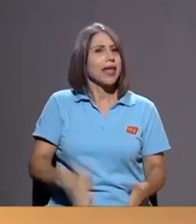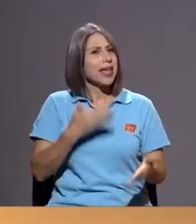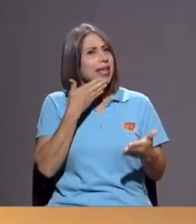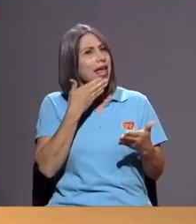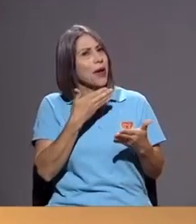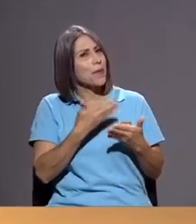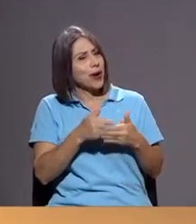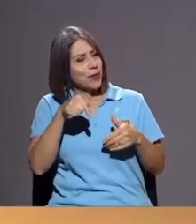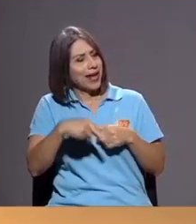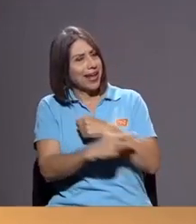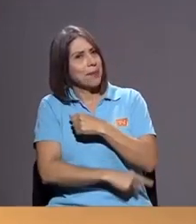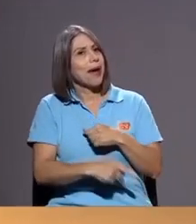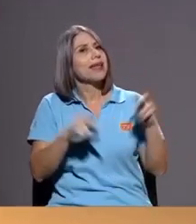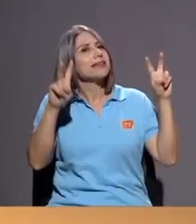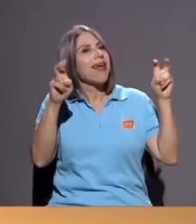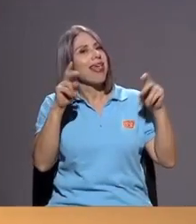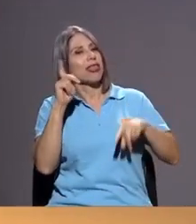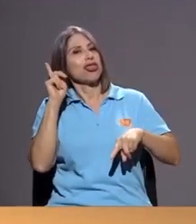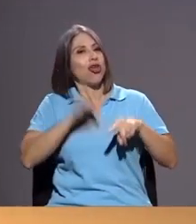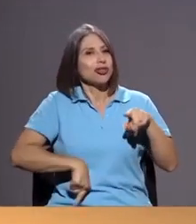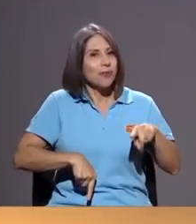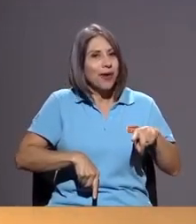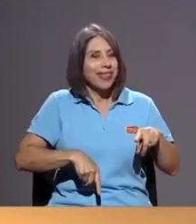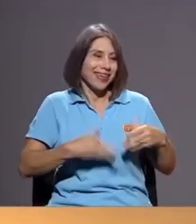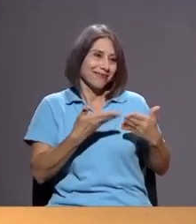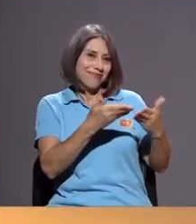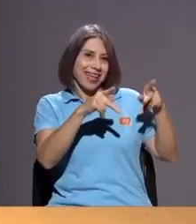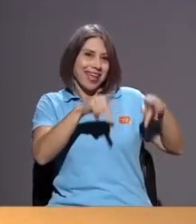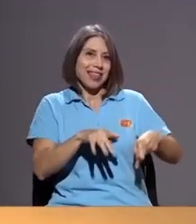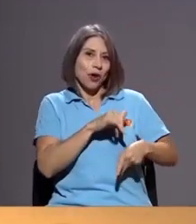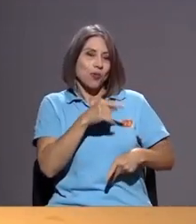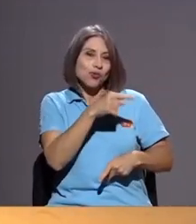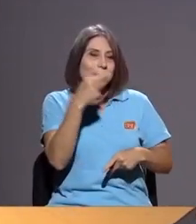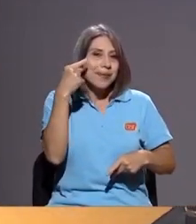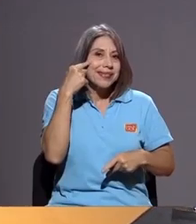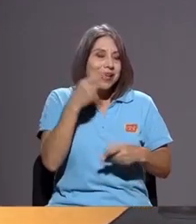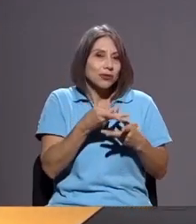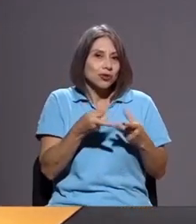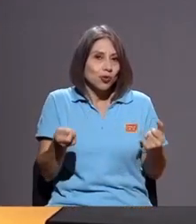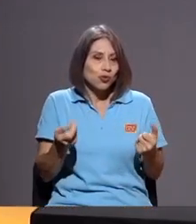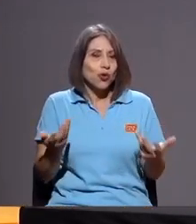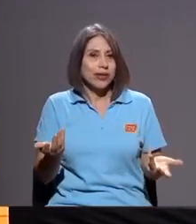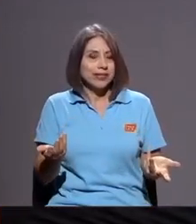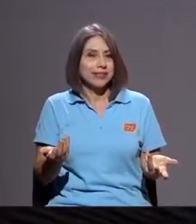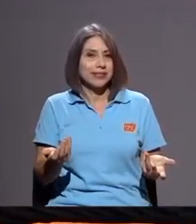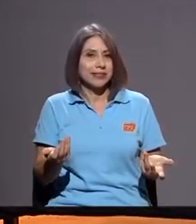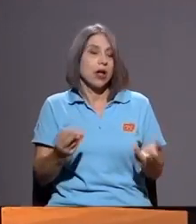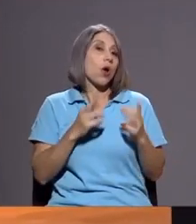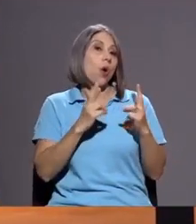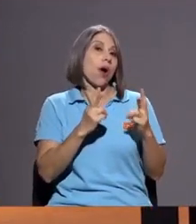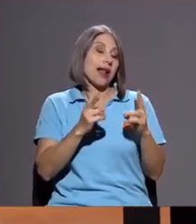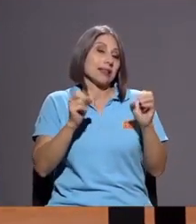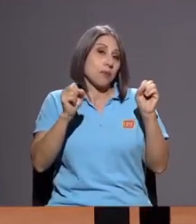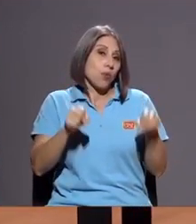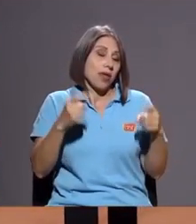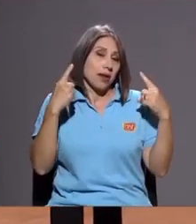se puede, hay gente como usted pensando en soluciones que ojalá se